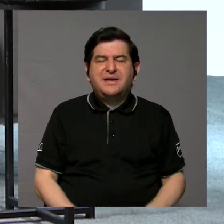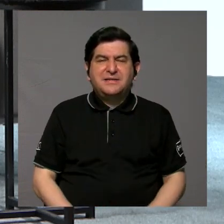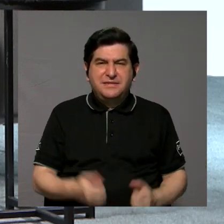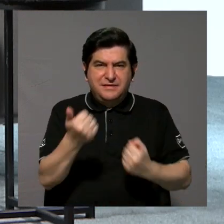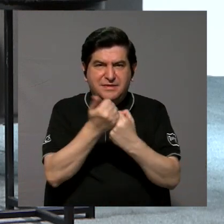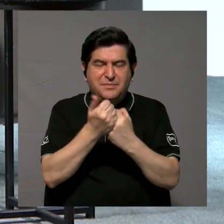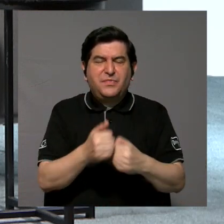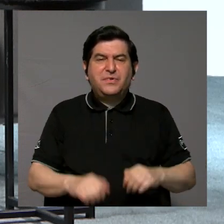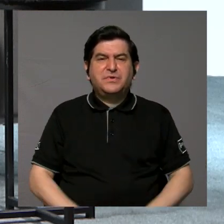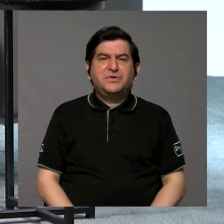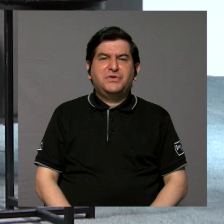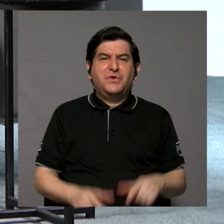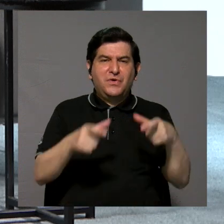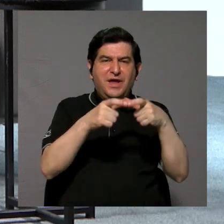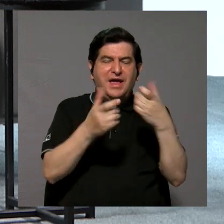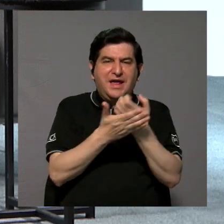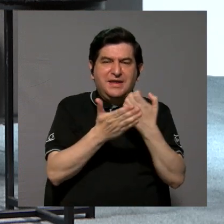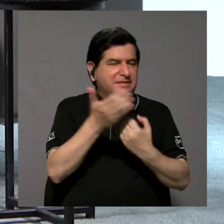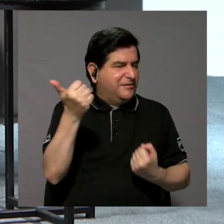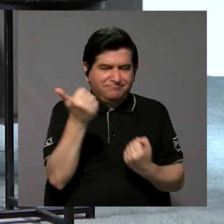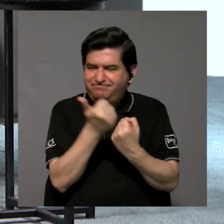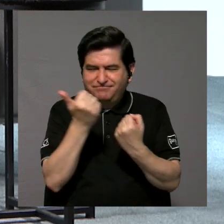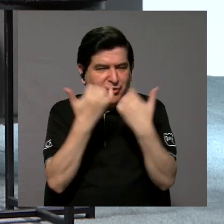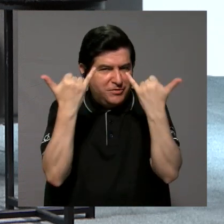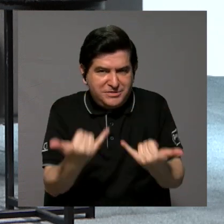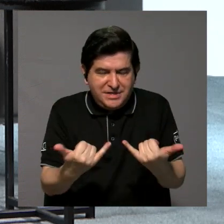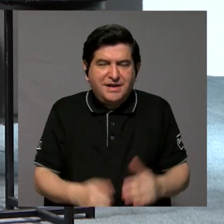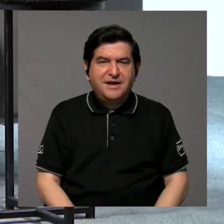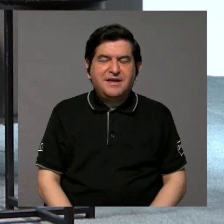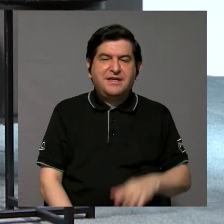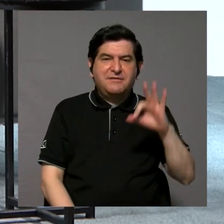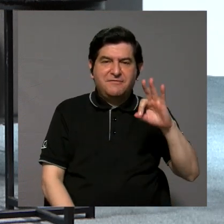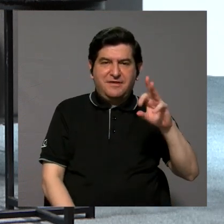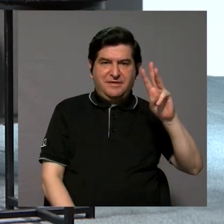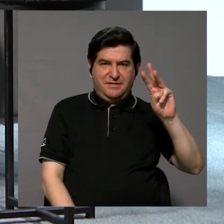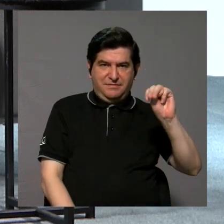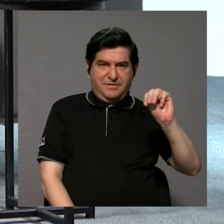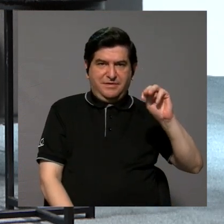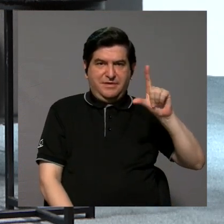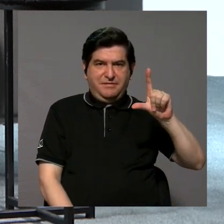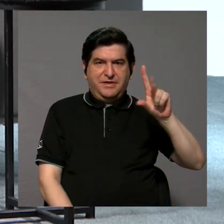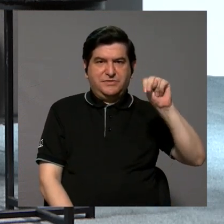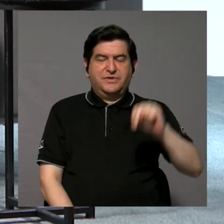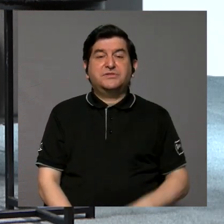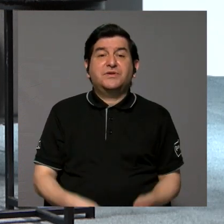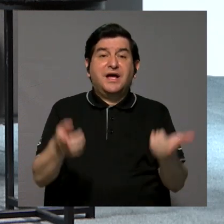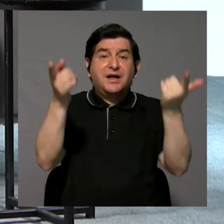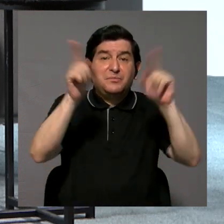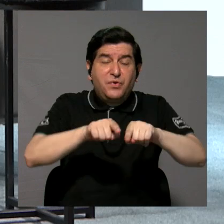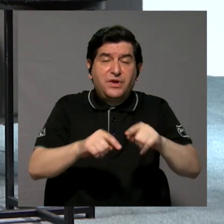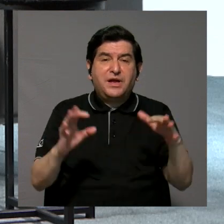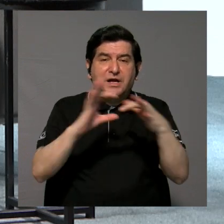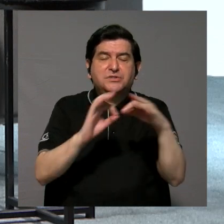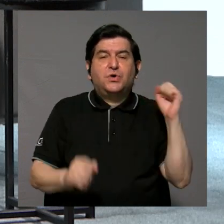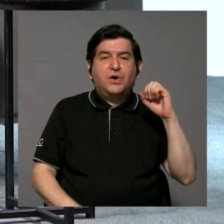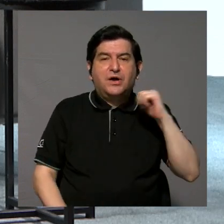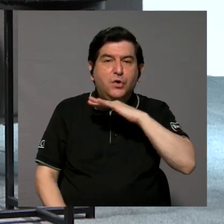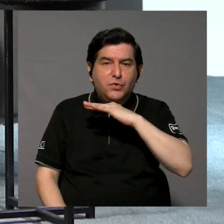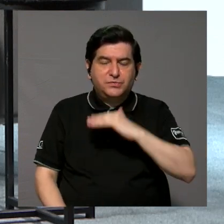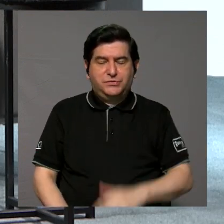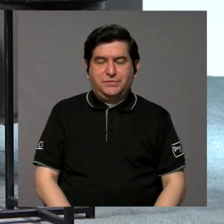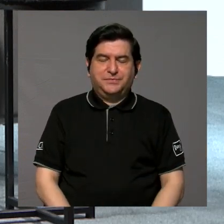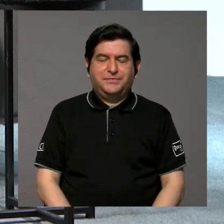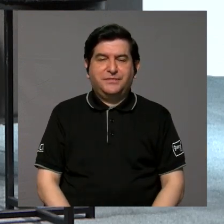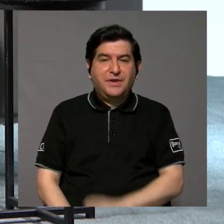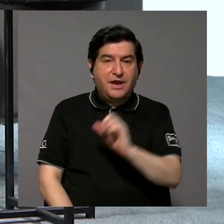ya ahora no las está respaldando, y en el caso del Frente Farabundo Martí para Liberación Nacional por casos vinculados con corrupción. Y en el caso